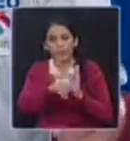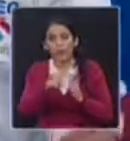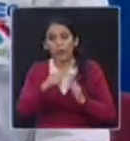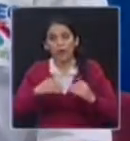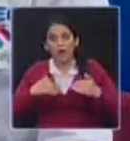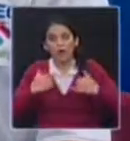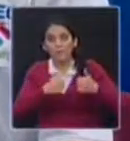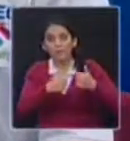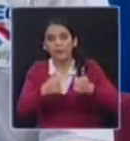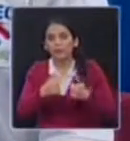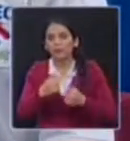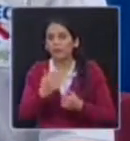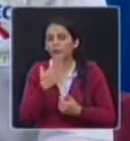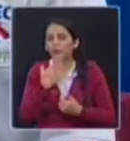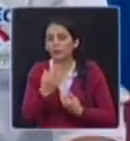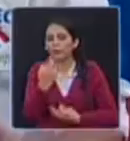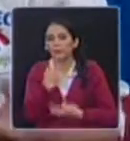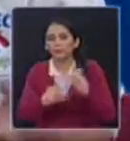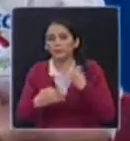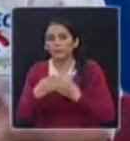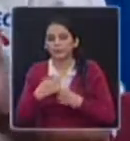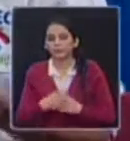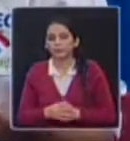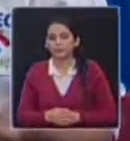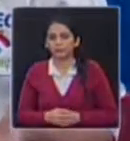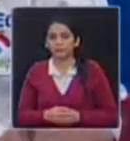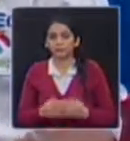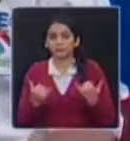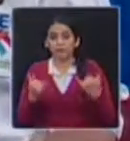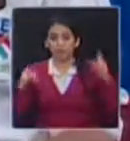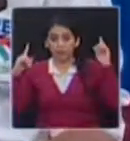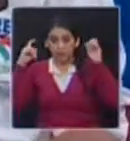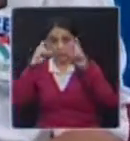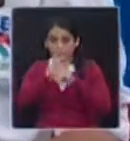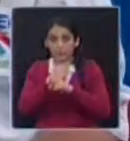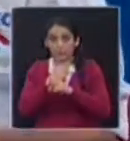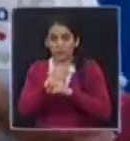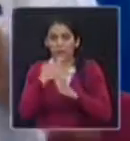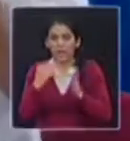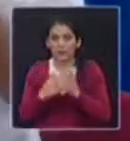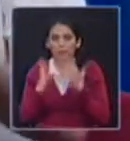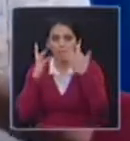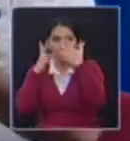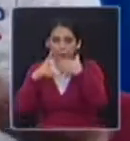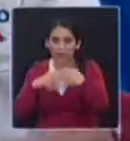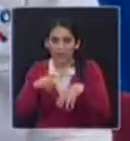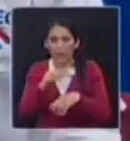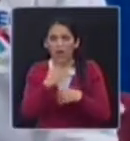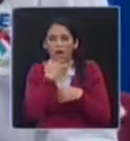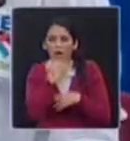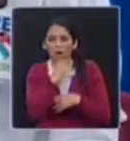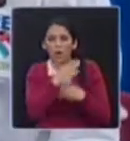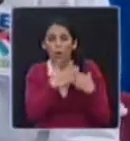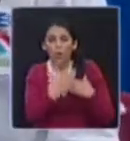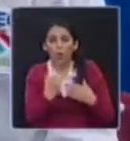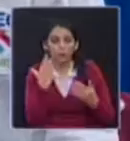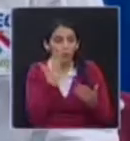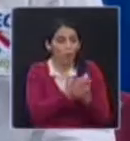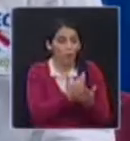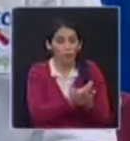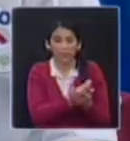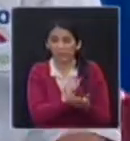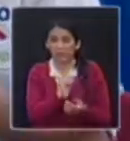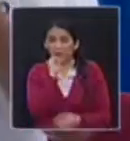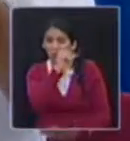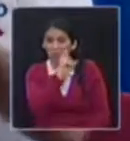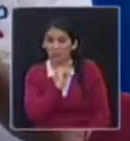somos competitivos. Producir está caro, los repuestos están carísimos, los implementos de las maquinarias